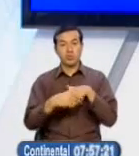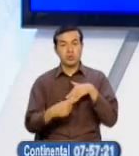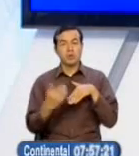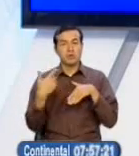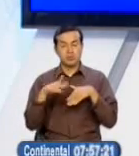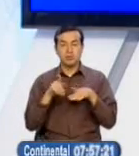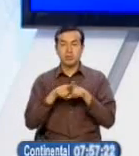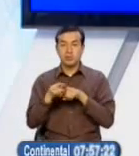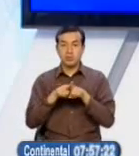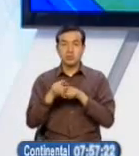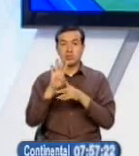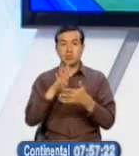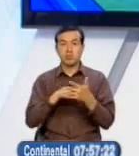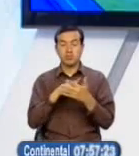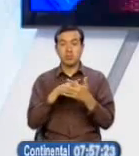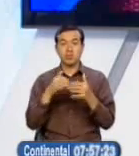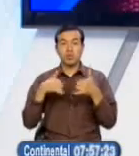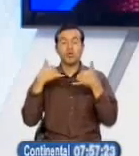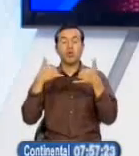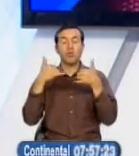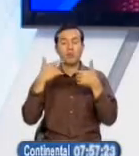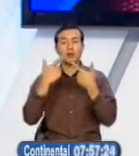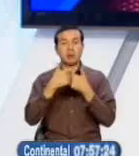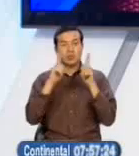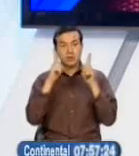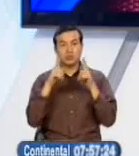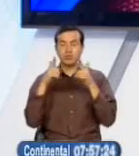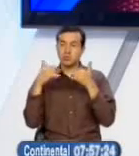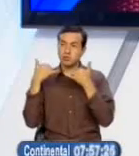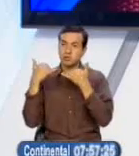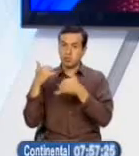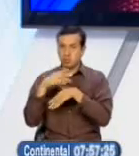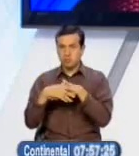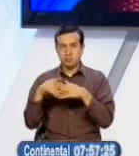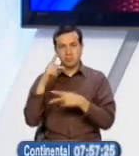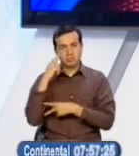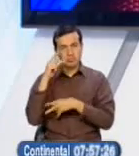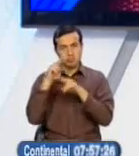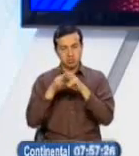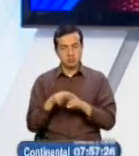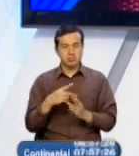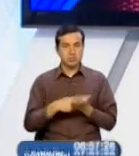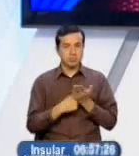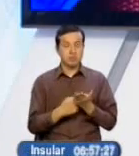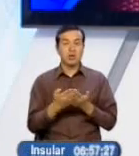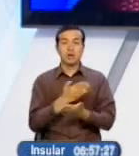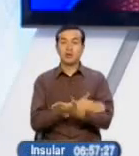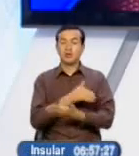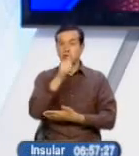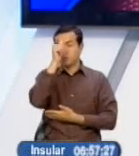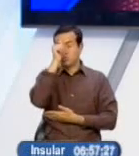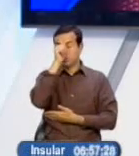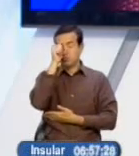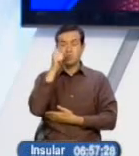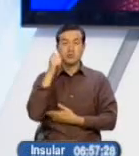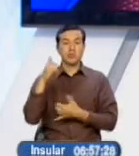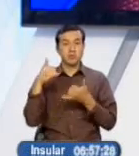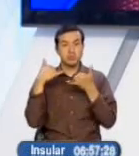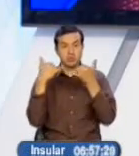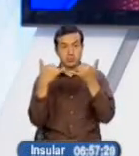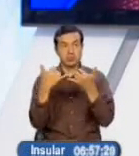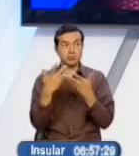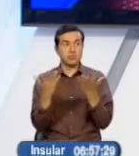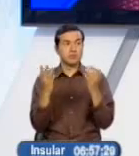la competición de Copa Libertadores y Copa Sudamericana. Algunos puntos que hay que revisar después de la última reunión que se dio el pasado domingo en la Conmebol,